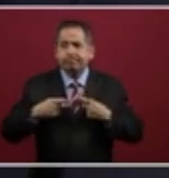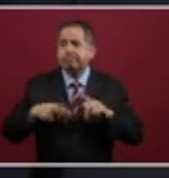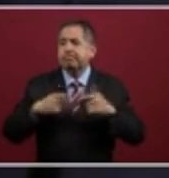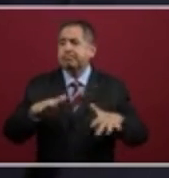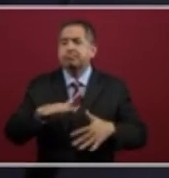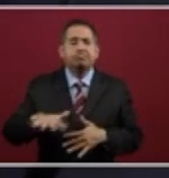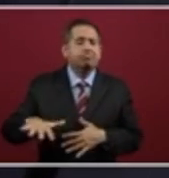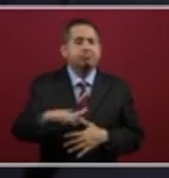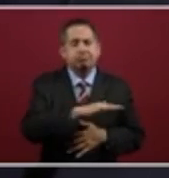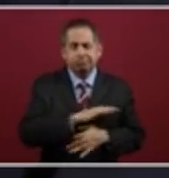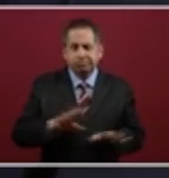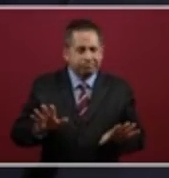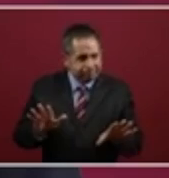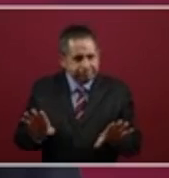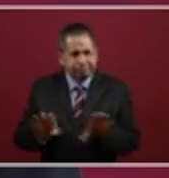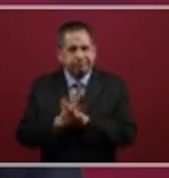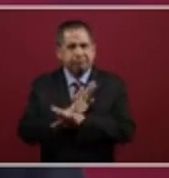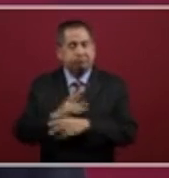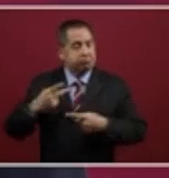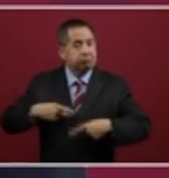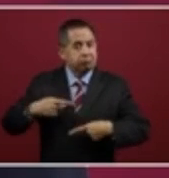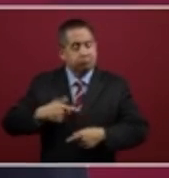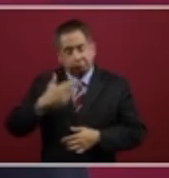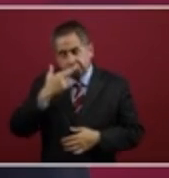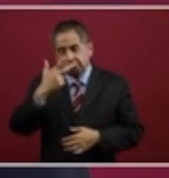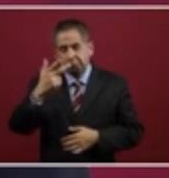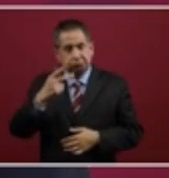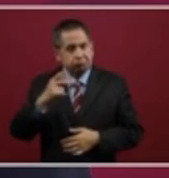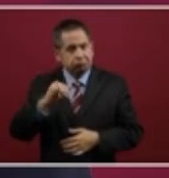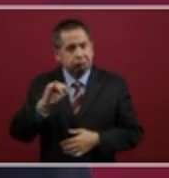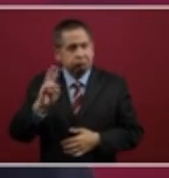Una actitud nueva de la gente.